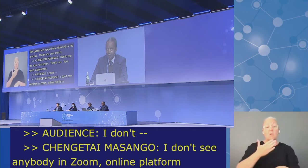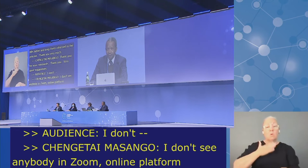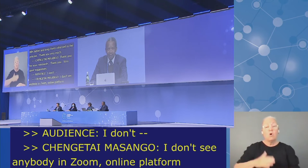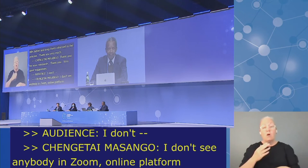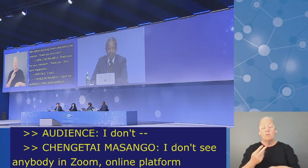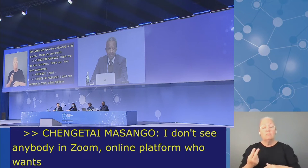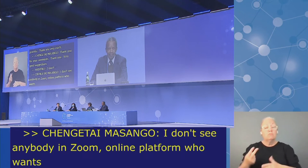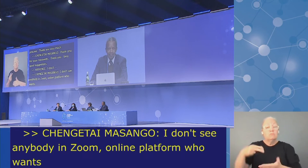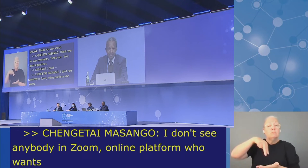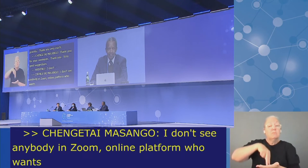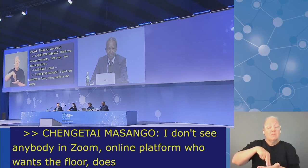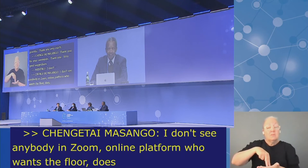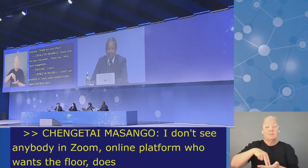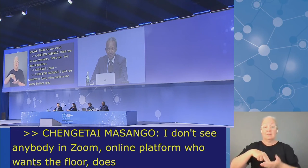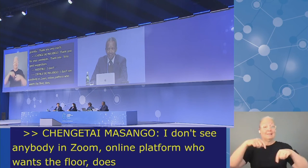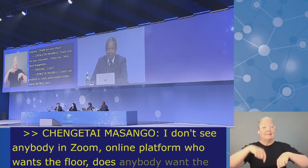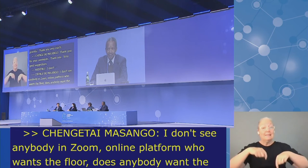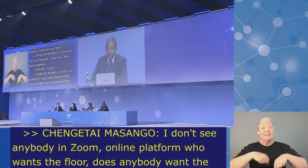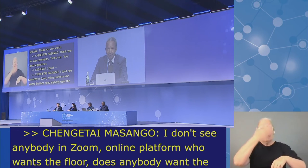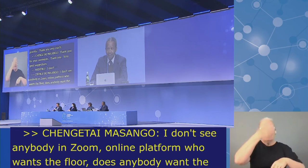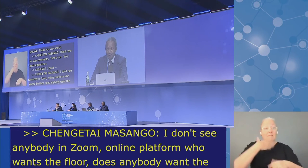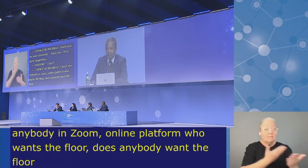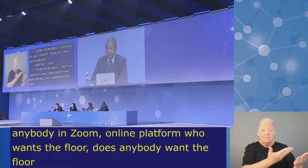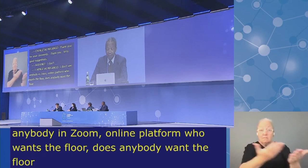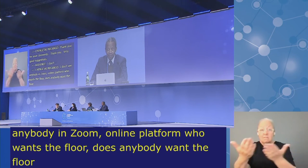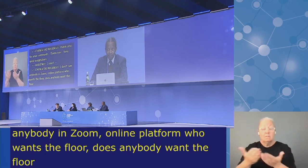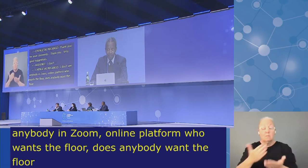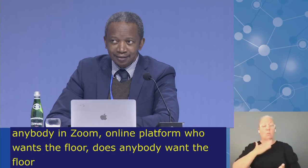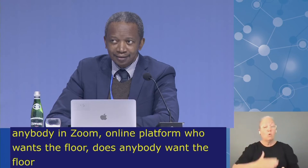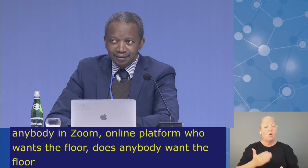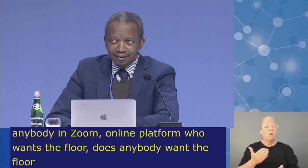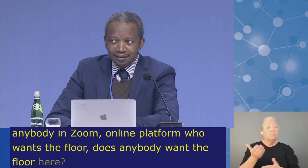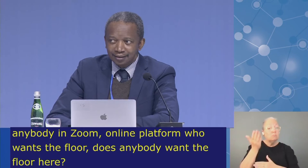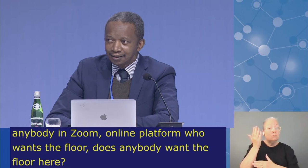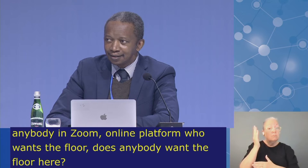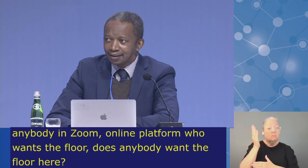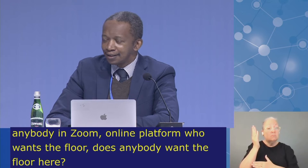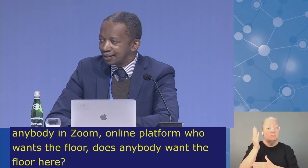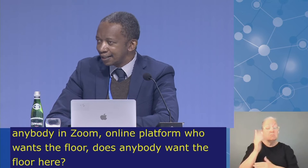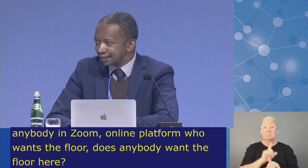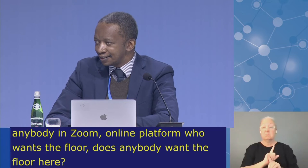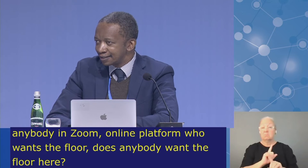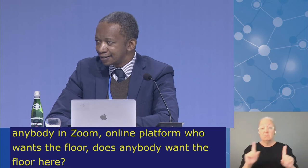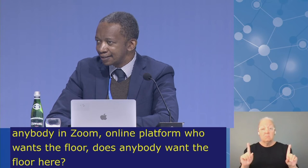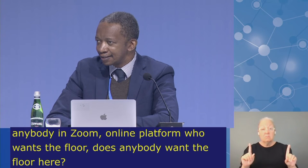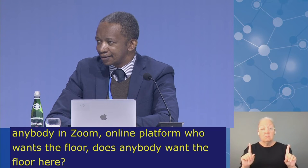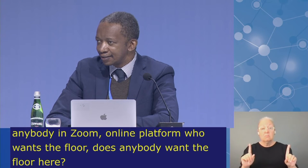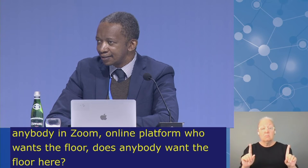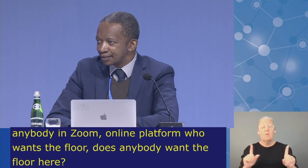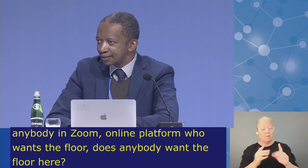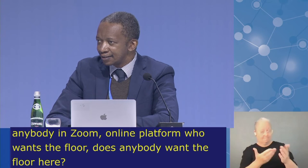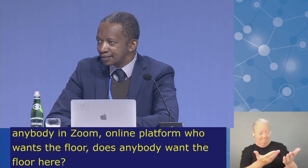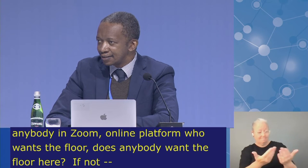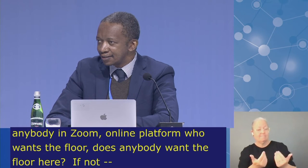No veo que haya más personas que quieran hablar en Zoom. ¿Hay alguien aquí en Katowice que quiera tomar